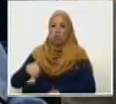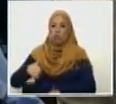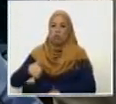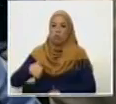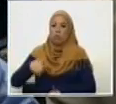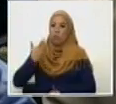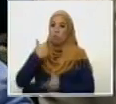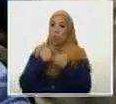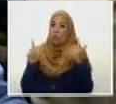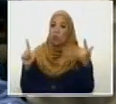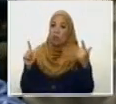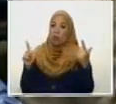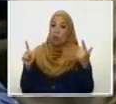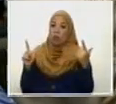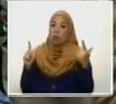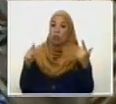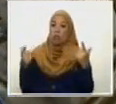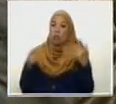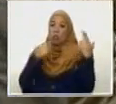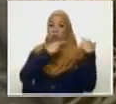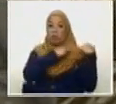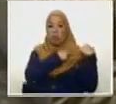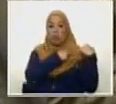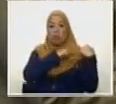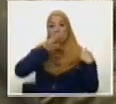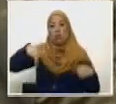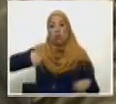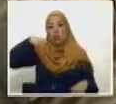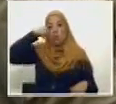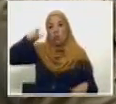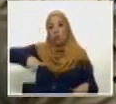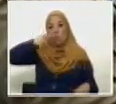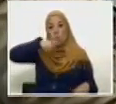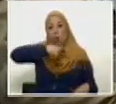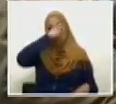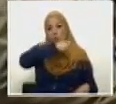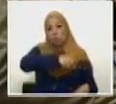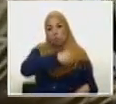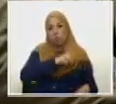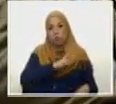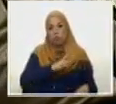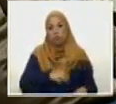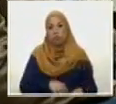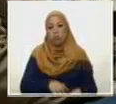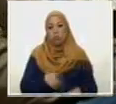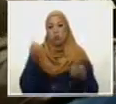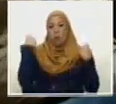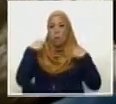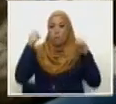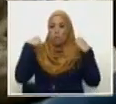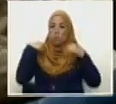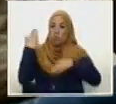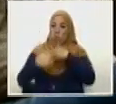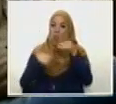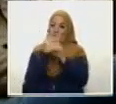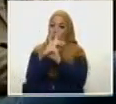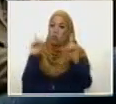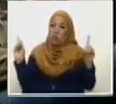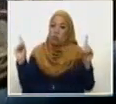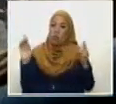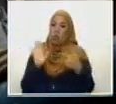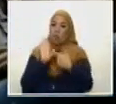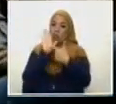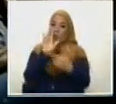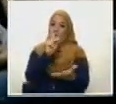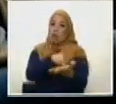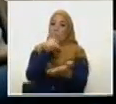soberanos, representantes de nuestro pueblo, ejerciendo esa democracia protagónica